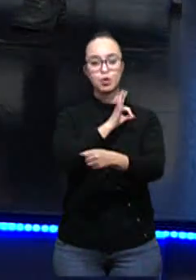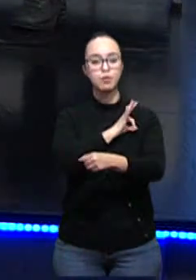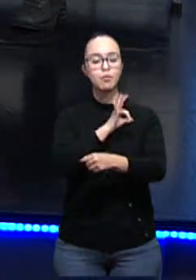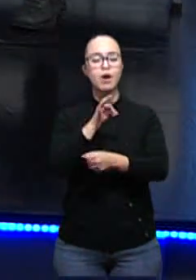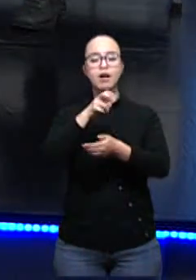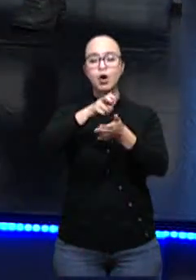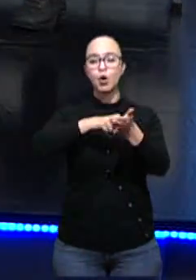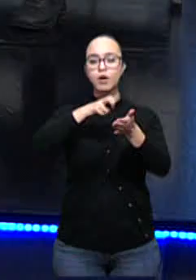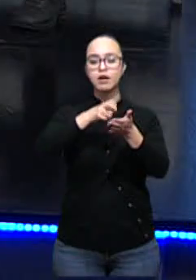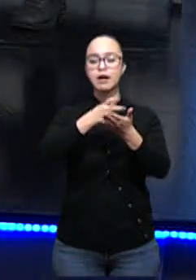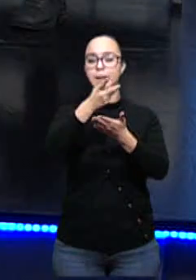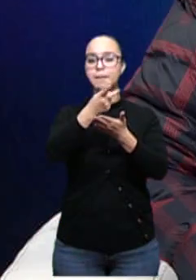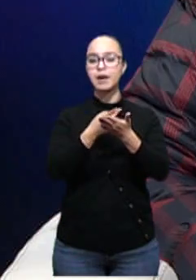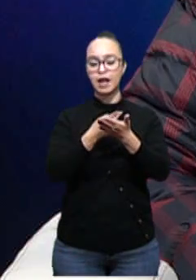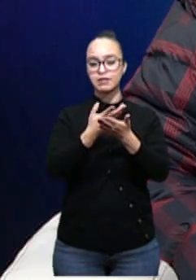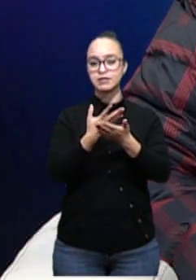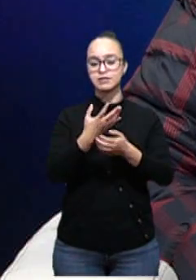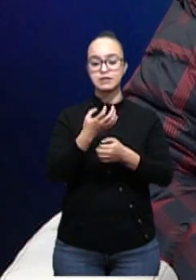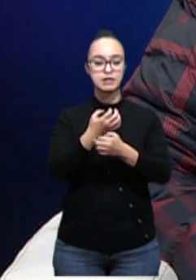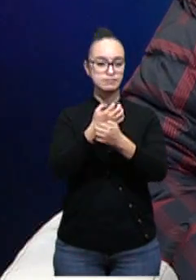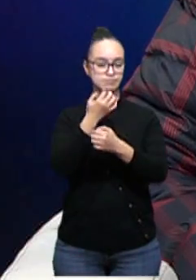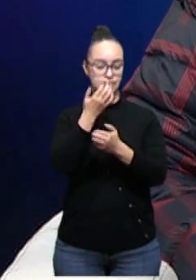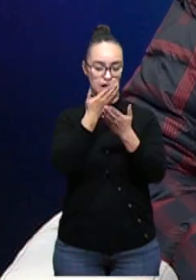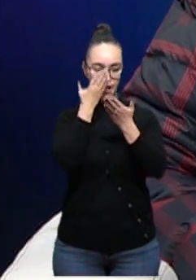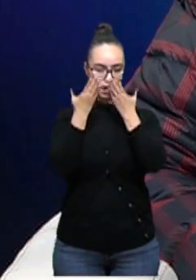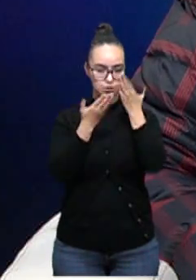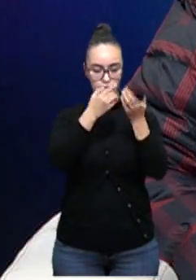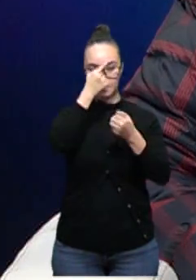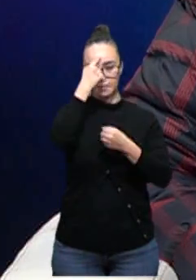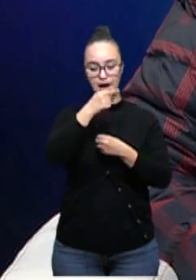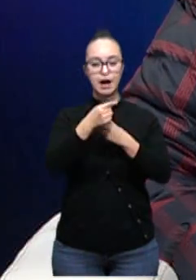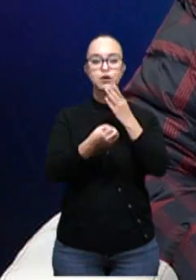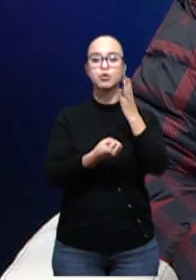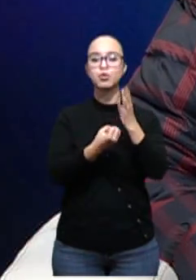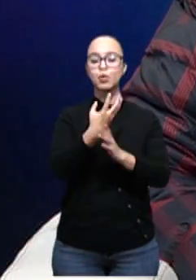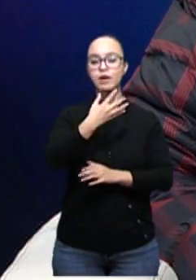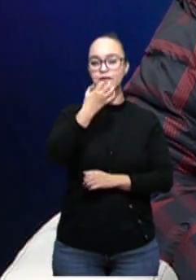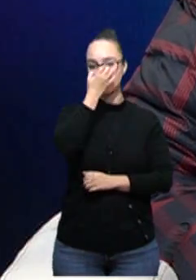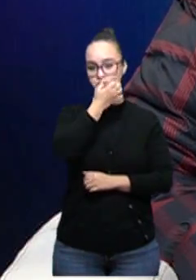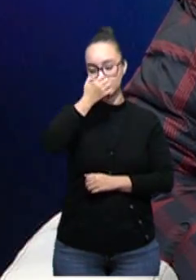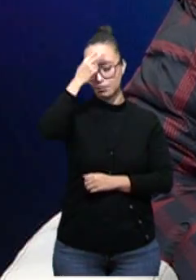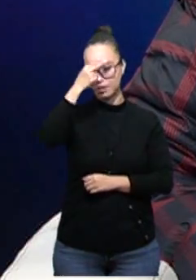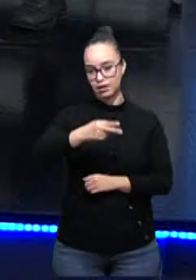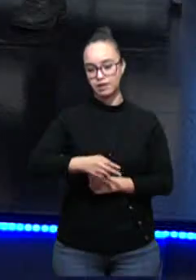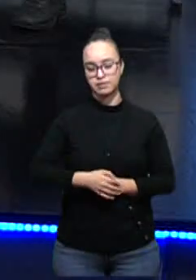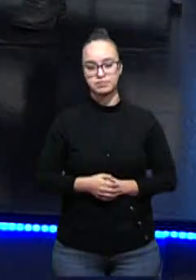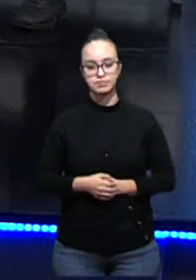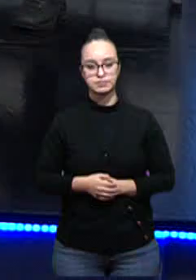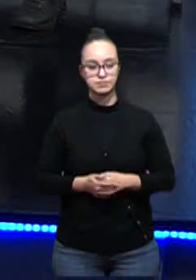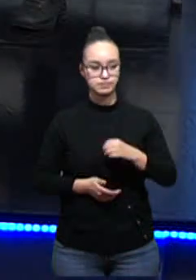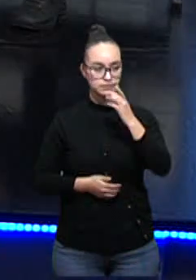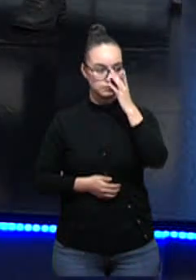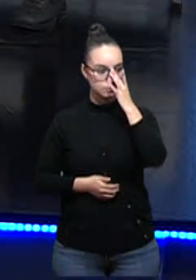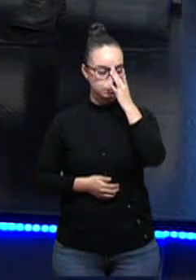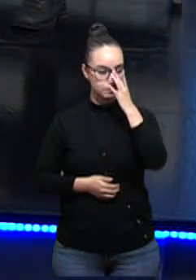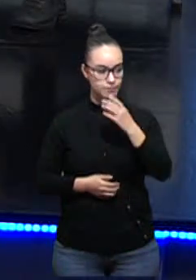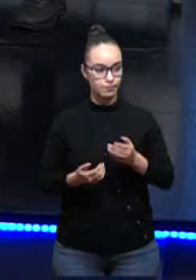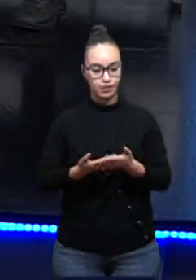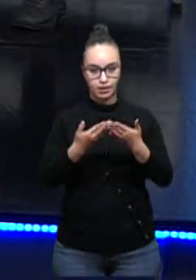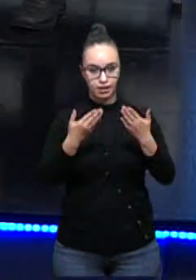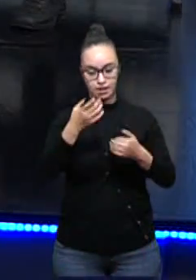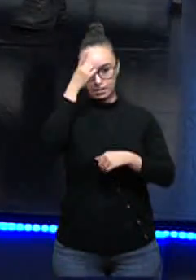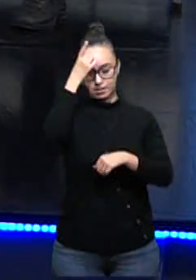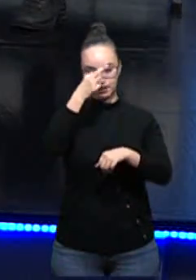ajustar los planes y programas de estudio dentro del marco de la nueva escuela mexicana. Y ahora paso con la directora de